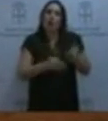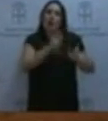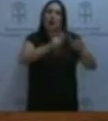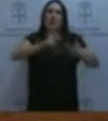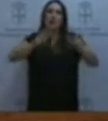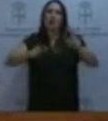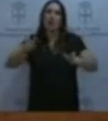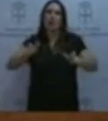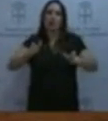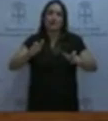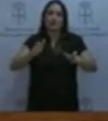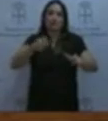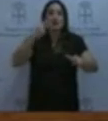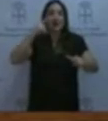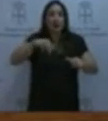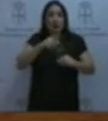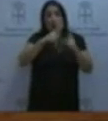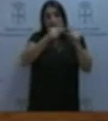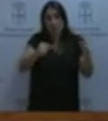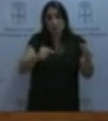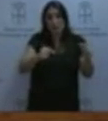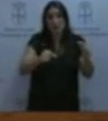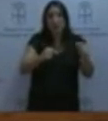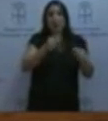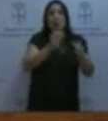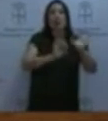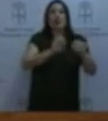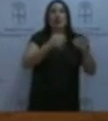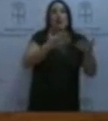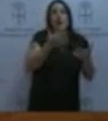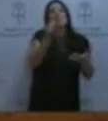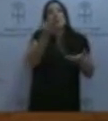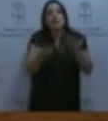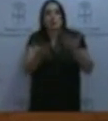tipo de discapacidad reconocida en Asturias y compararlo con el porcentaje global de trabajadores en